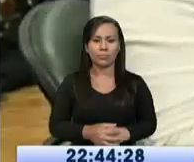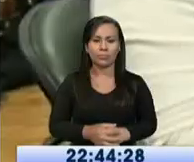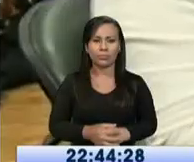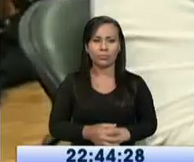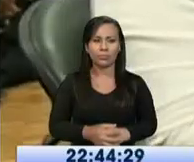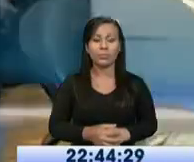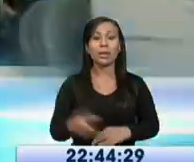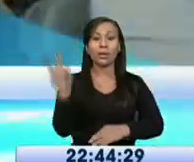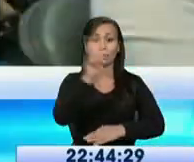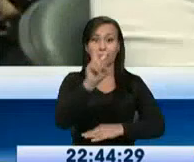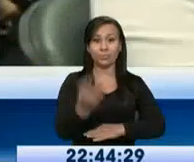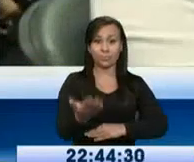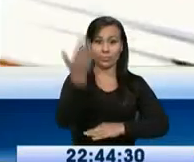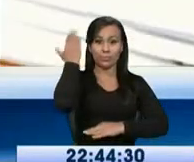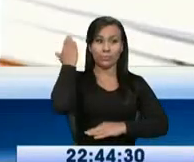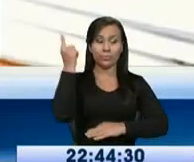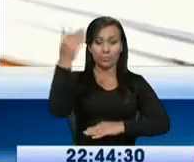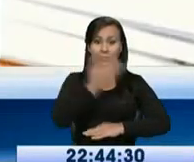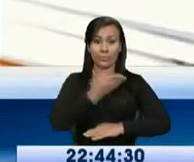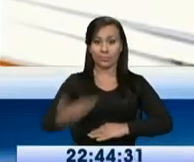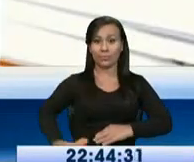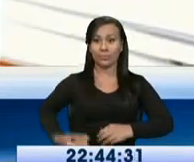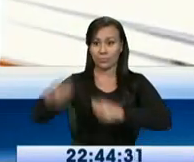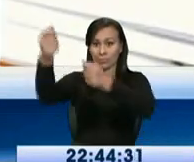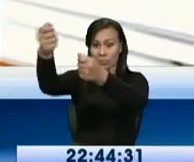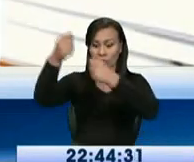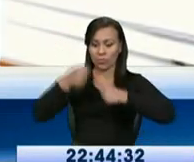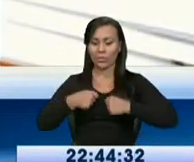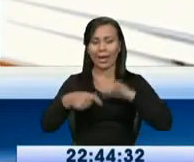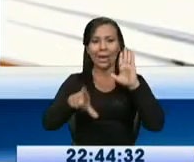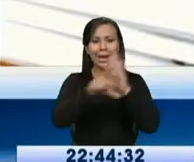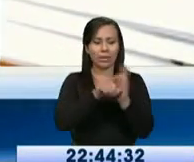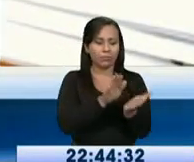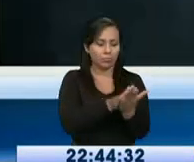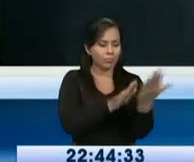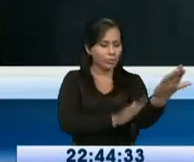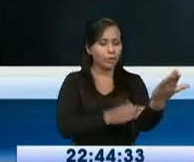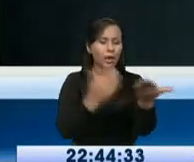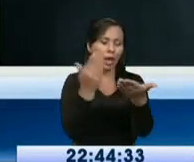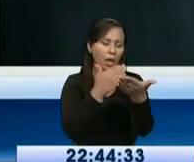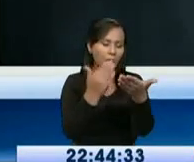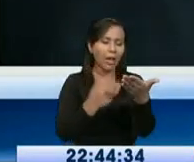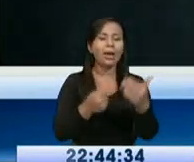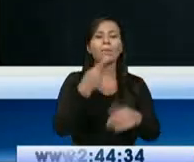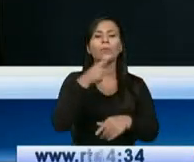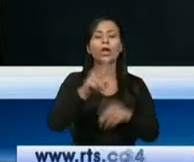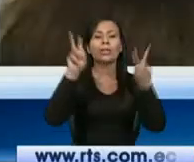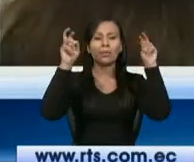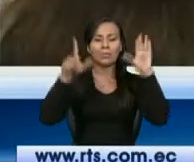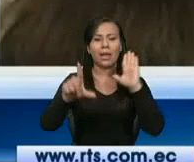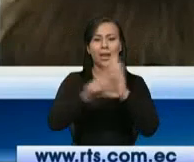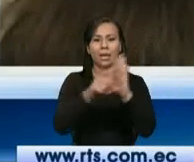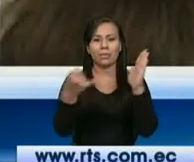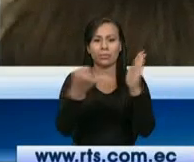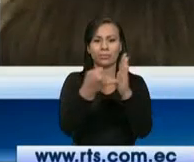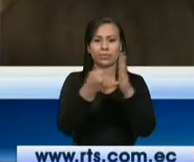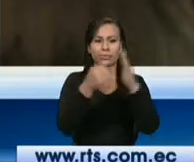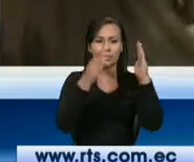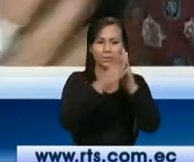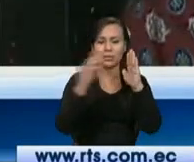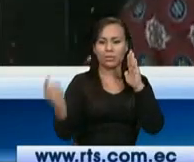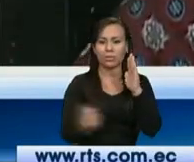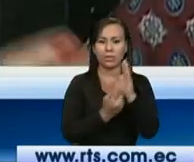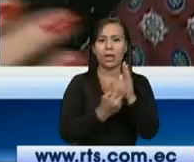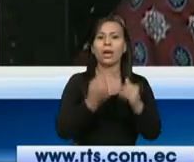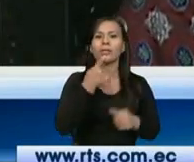El viernes pasado el Ejecutivo envió el proyecto de ley contra la elusión del impuesto a la herencia y legados. Desde la bancada de Alianza País se asegura